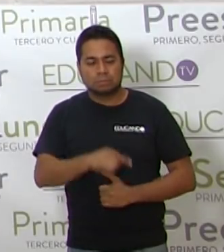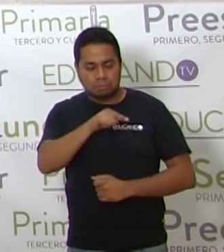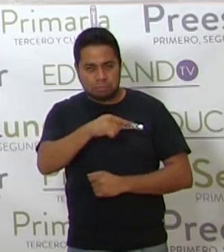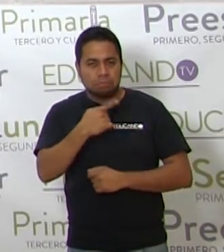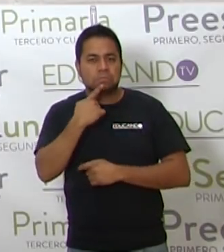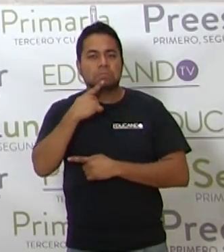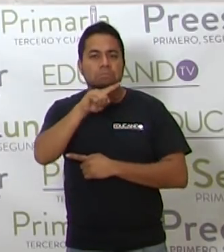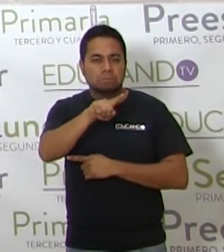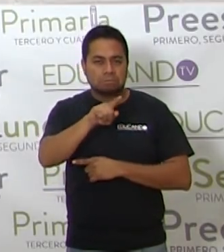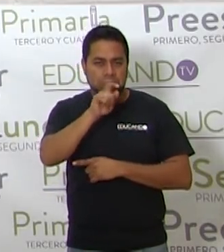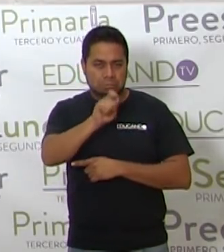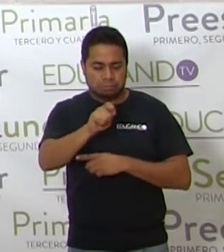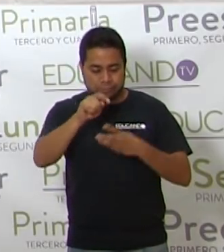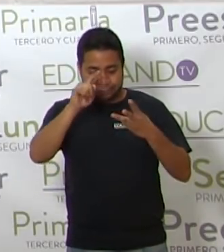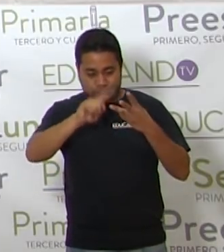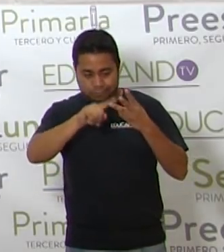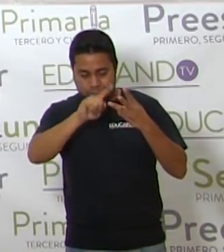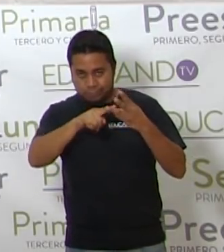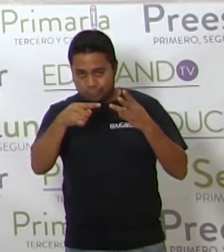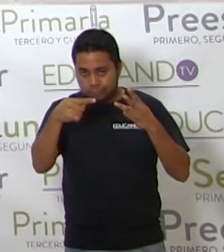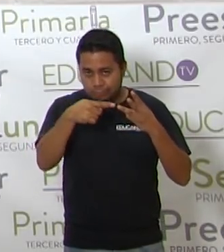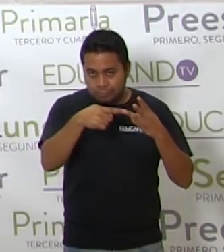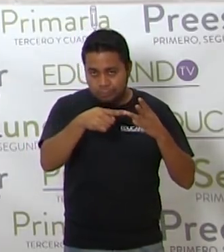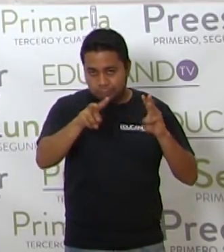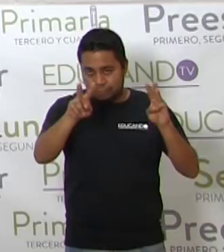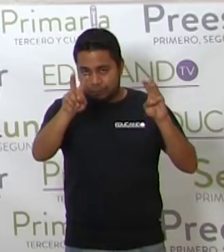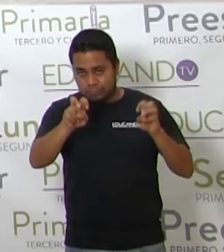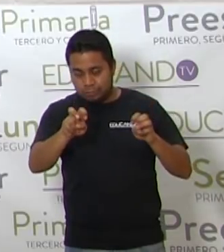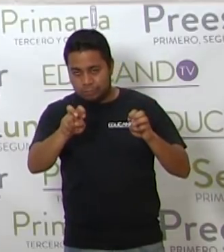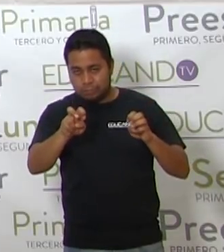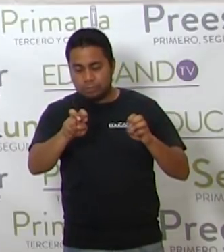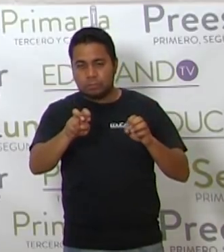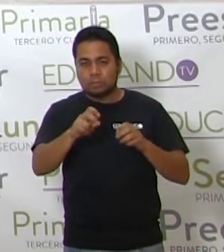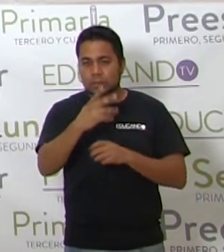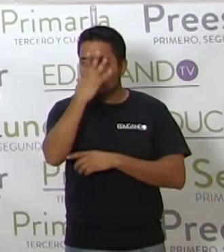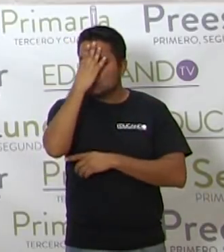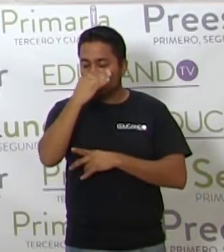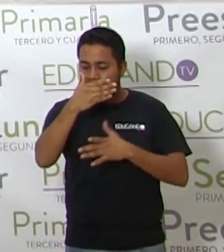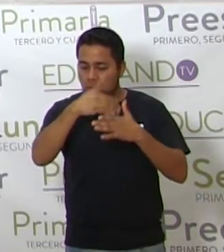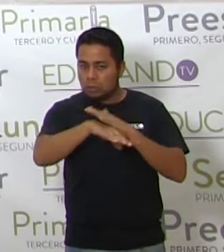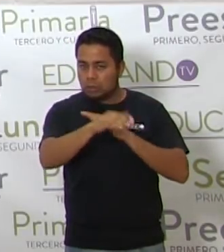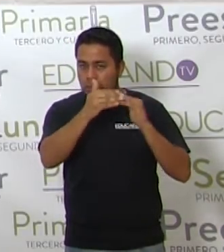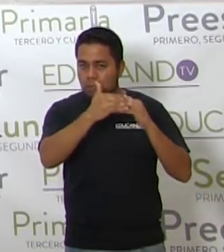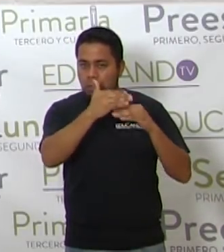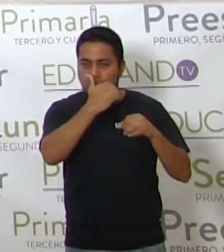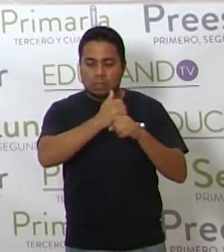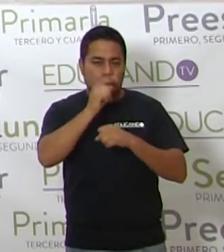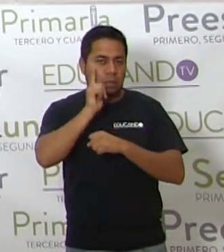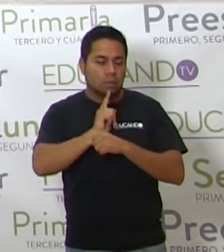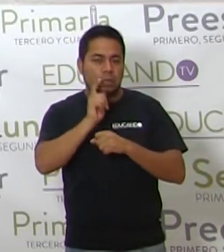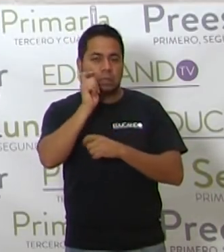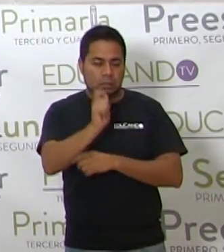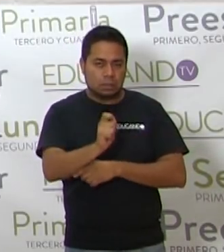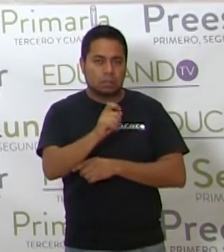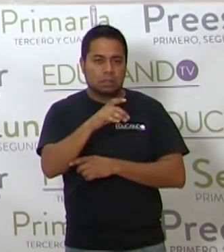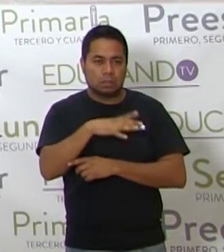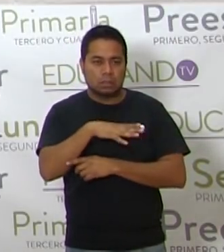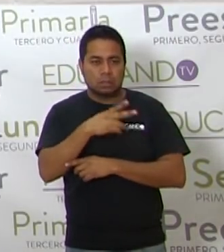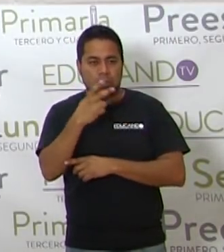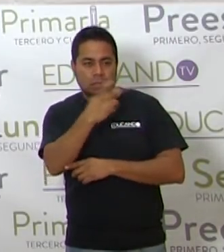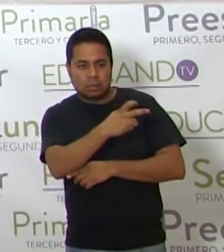hablamos de que el acto número 3, titulado El lobo entra a la casa de la abuelita, va a tener